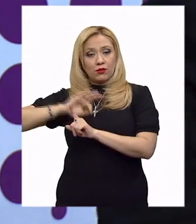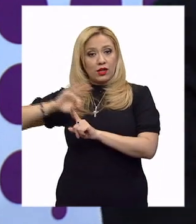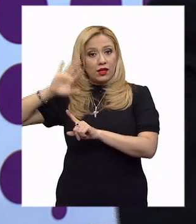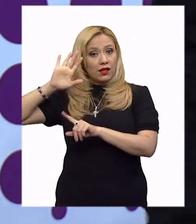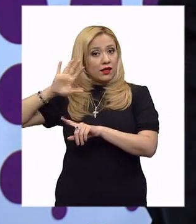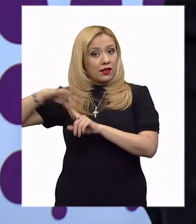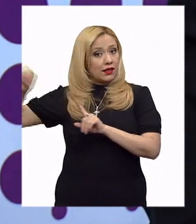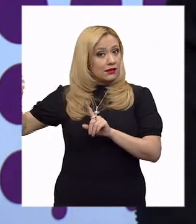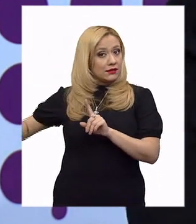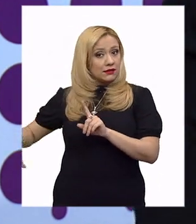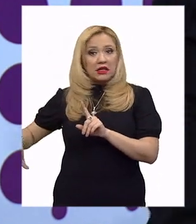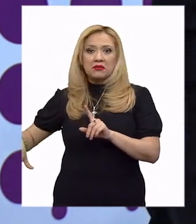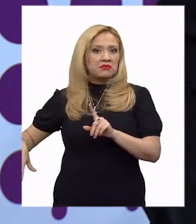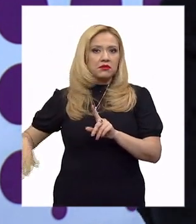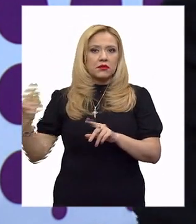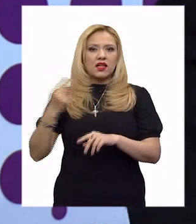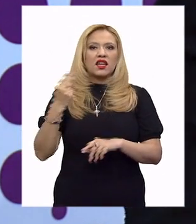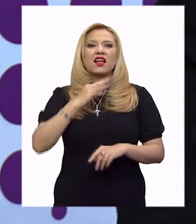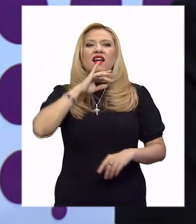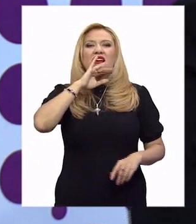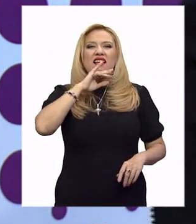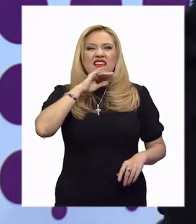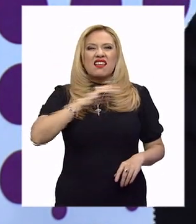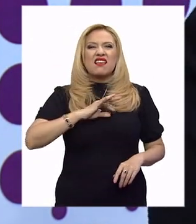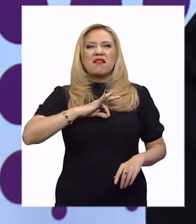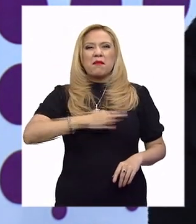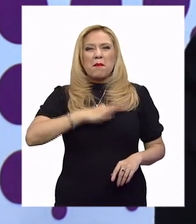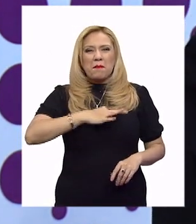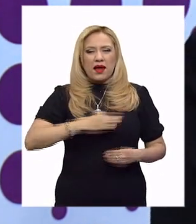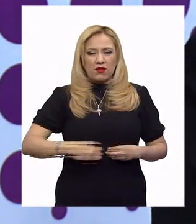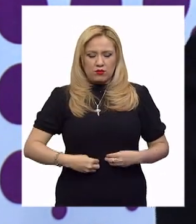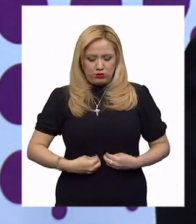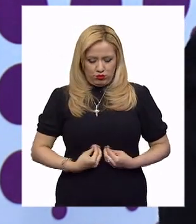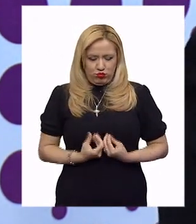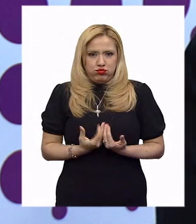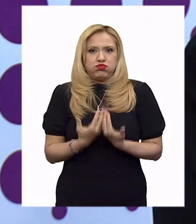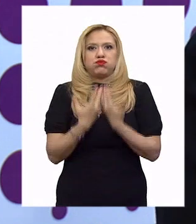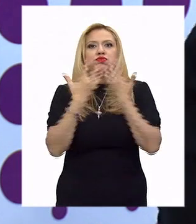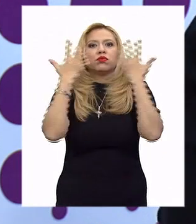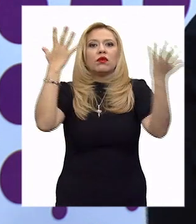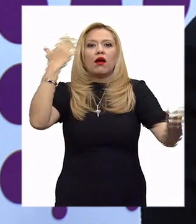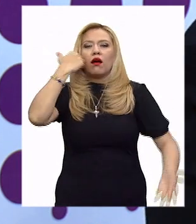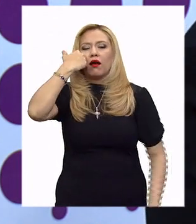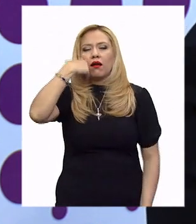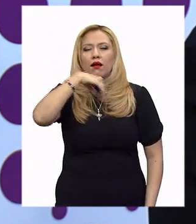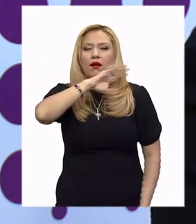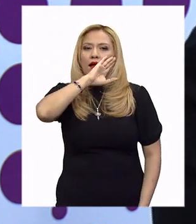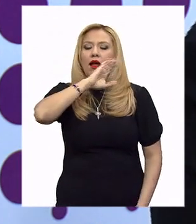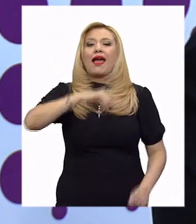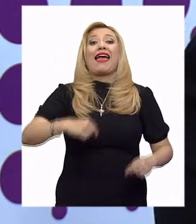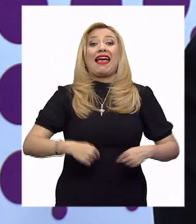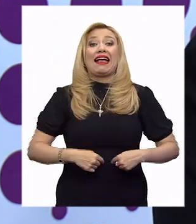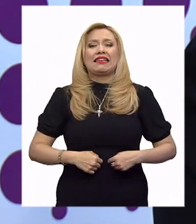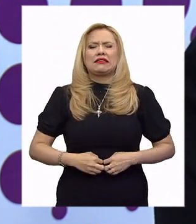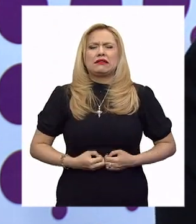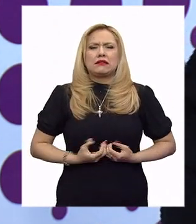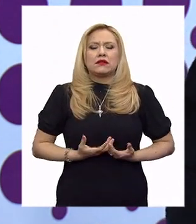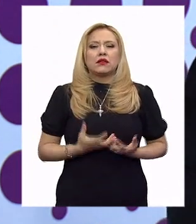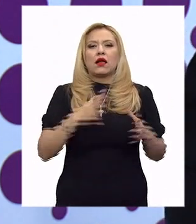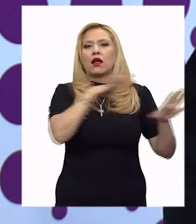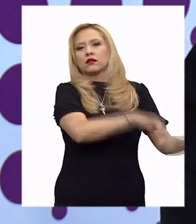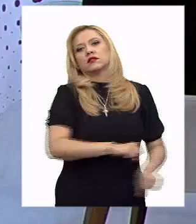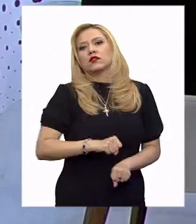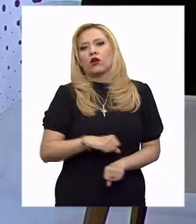a la bacteria, o hemos de atacar al cáncer, o hemos de atacar aquella cosa que está generando la fiebre, que es la captura del Estado. ¿Qué es la captura del